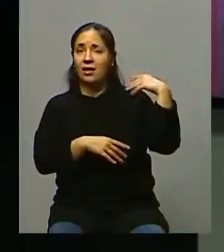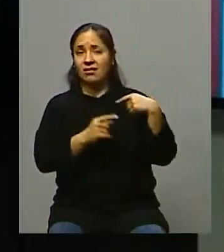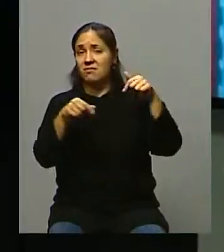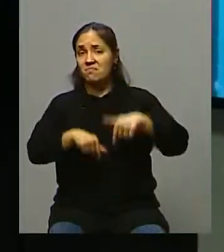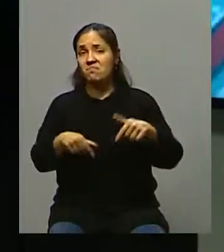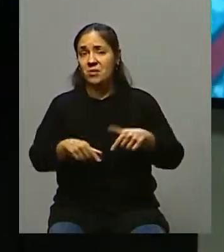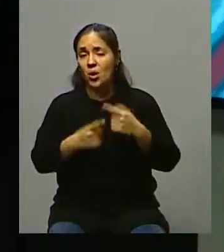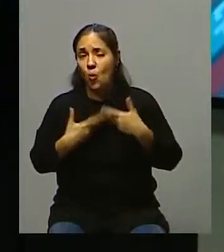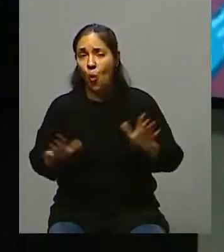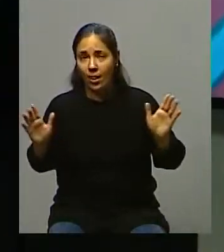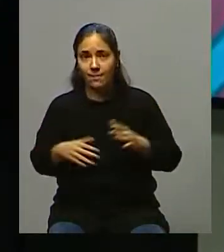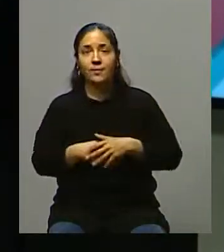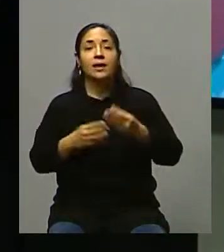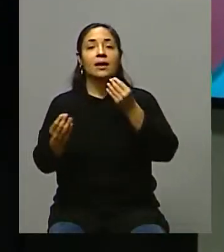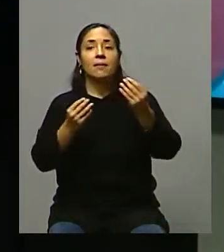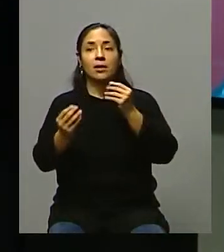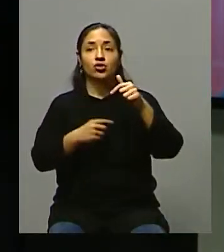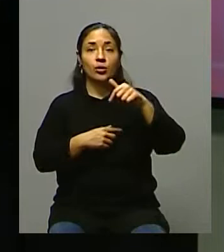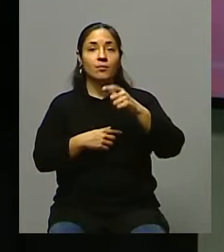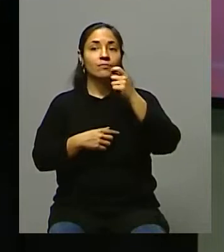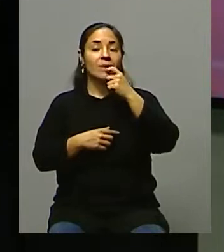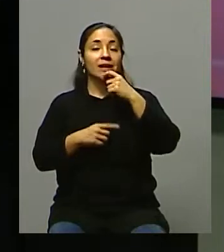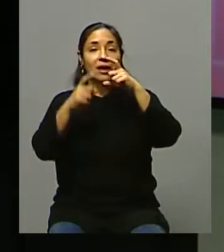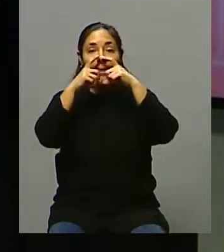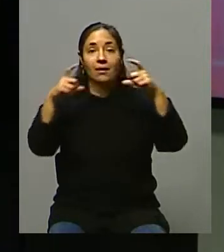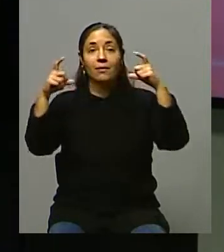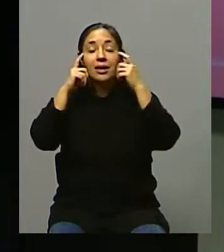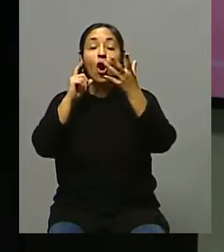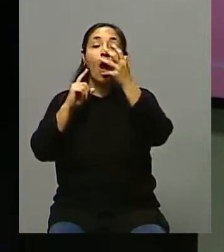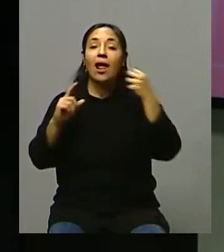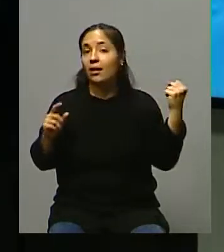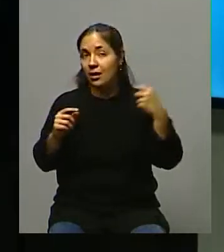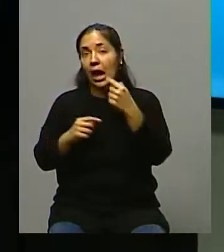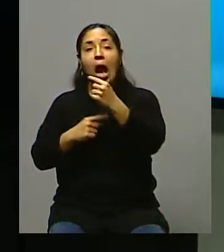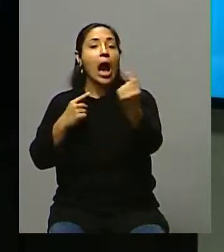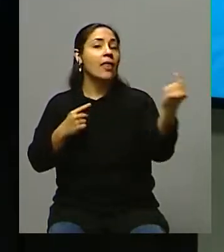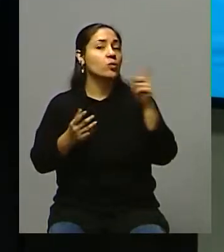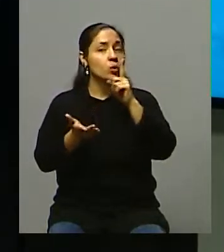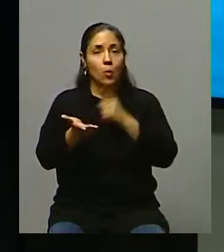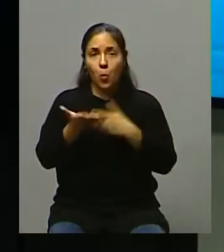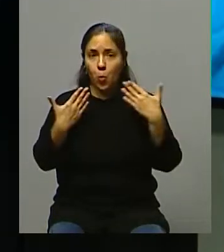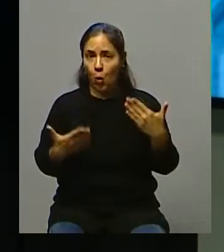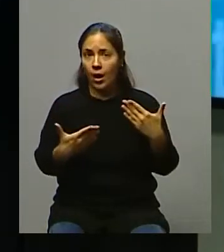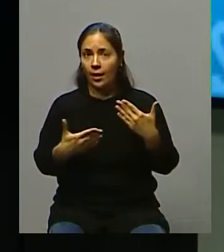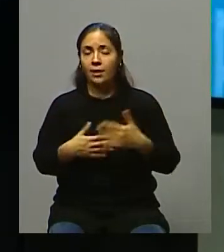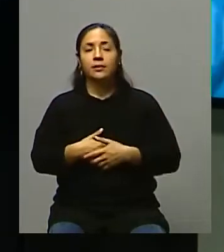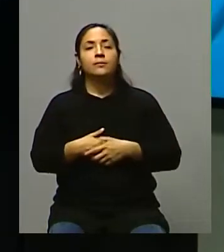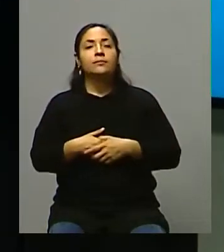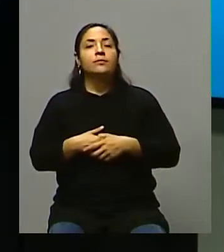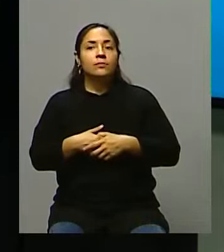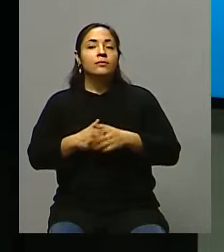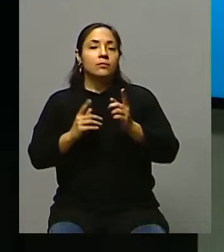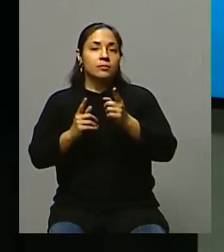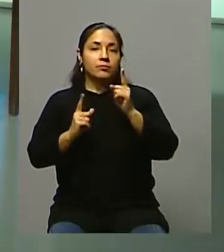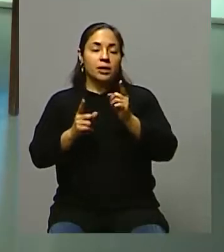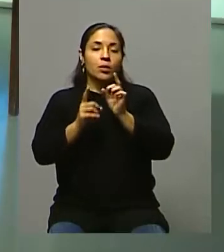También pasó esto que lo último que se ha dado es la eliminación del barbijo. No eliminación, pero sí opcional. Sí. Digo, y teniendo en cuenta que están